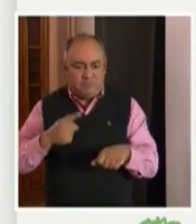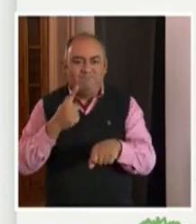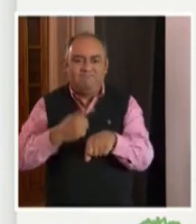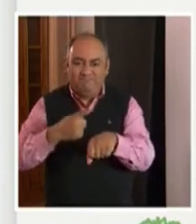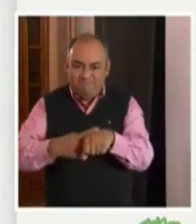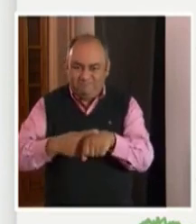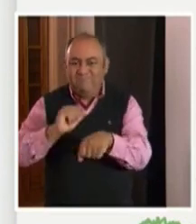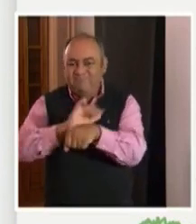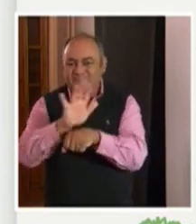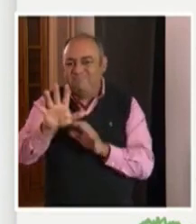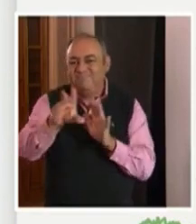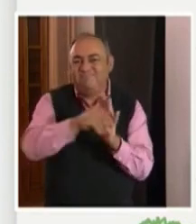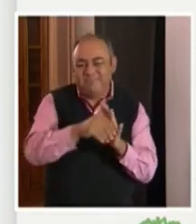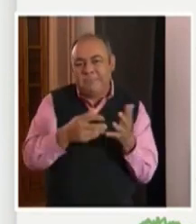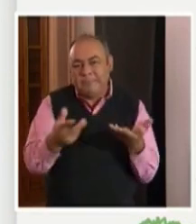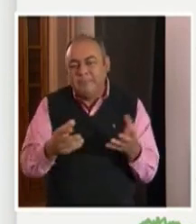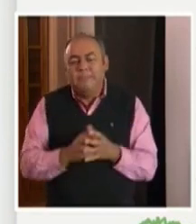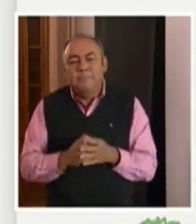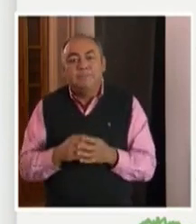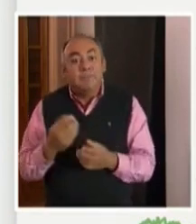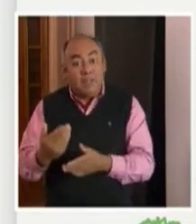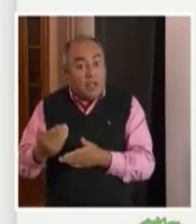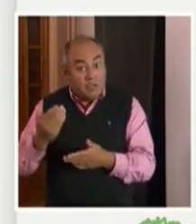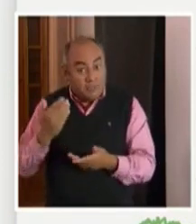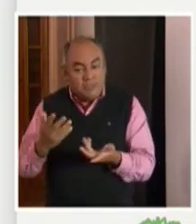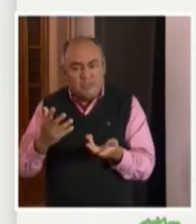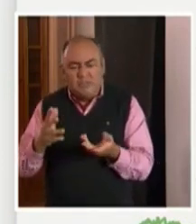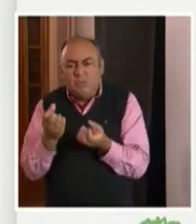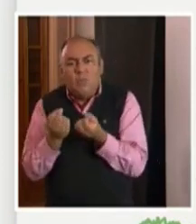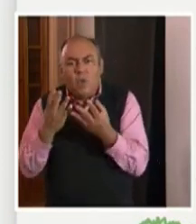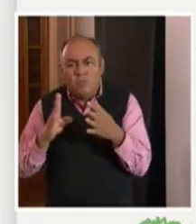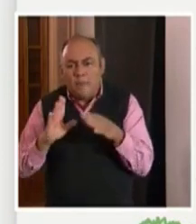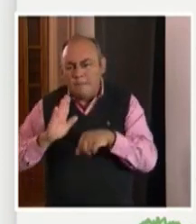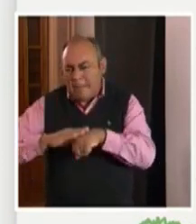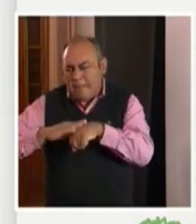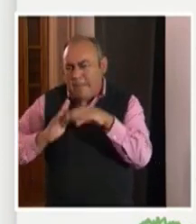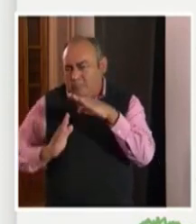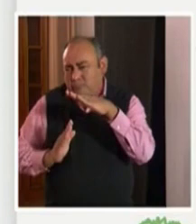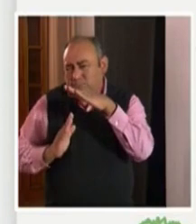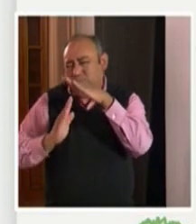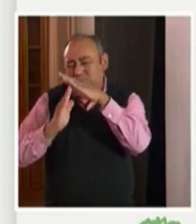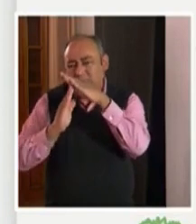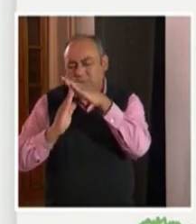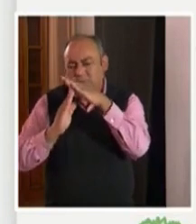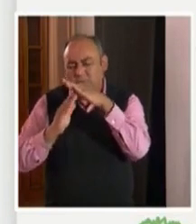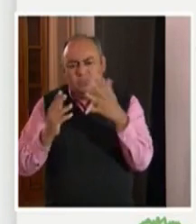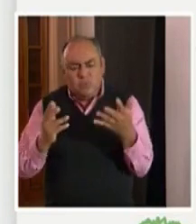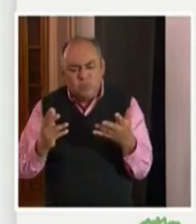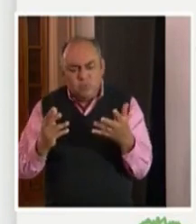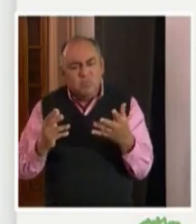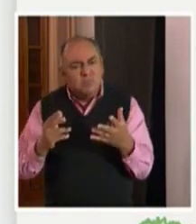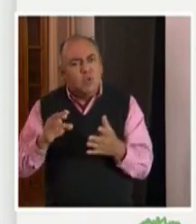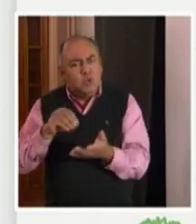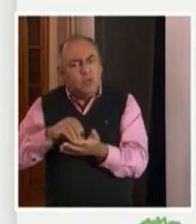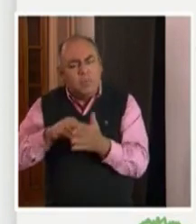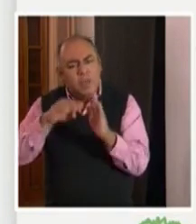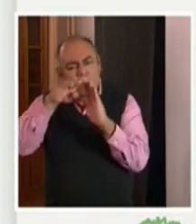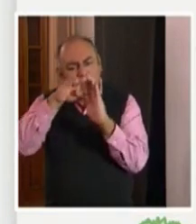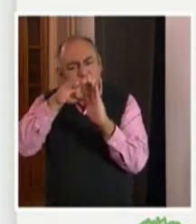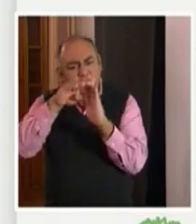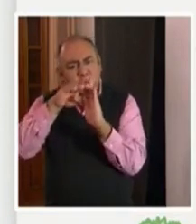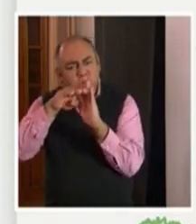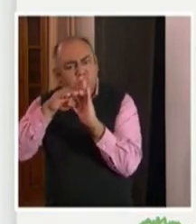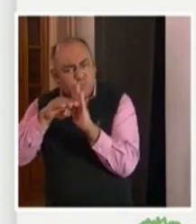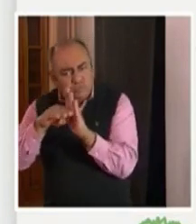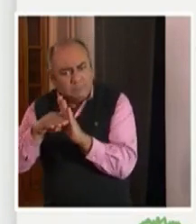momento Nuevo León se ubica en riesgo bajo ante la pandemia por Kobe 19 pero se mantiene en alerta ante el riesgo de un incremento